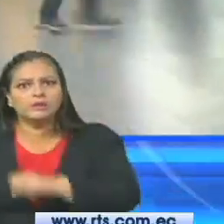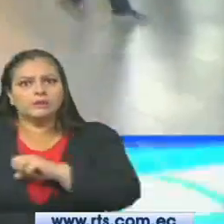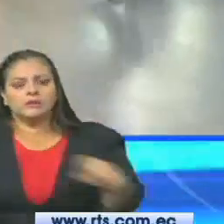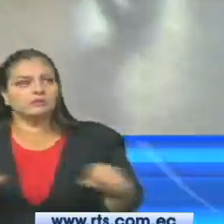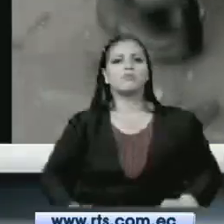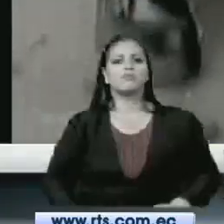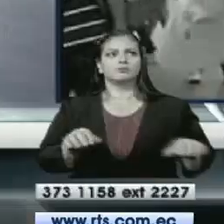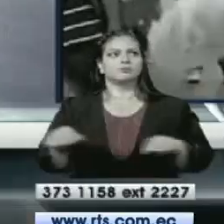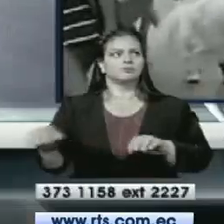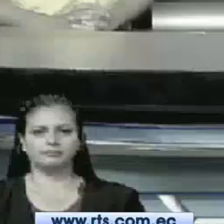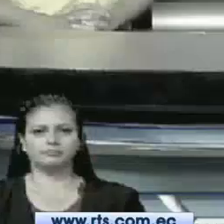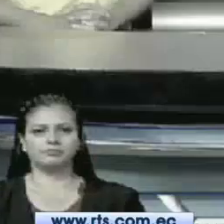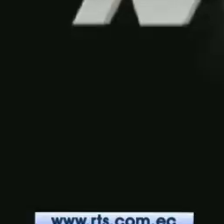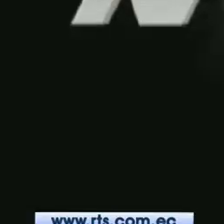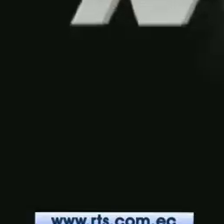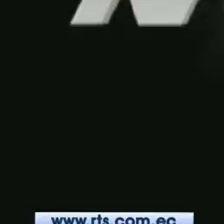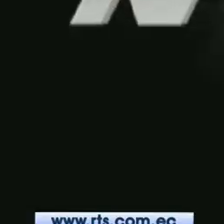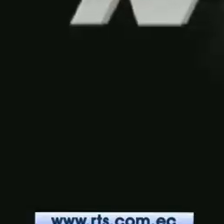en Ecuador.